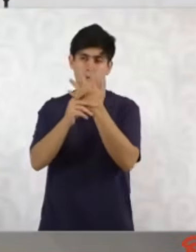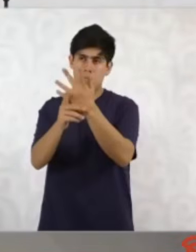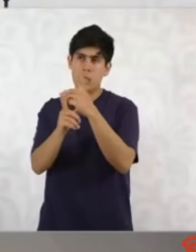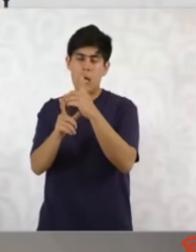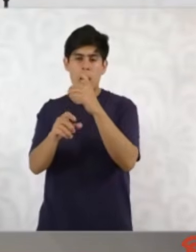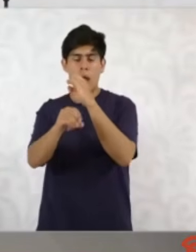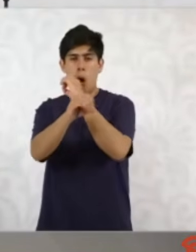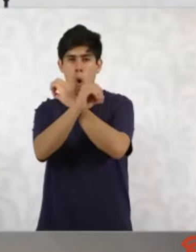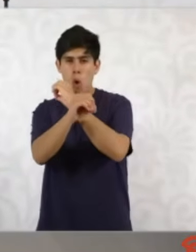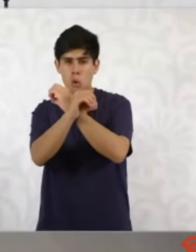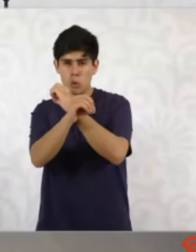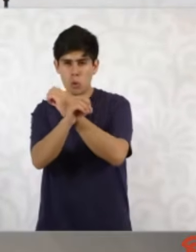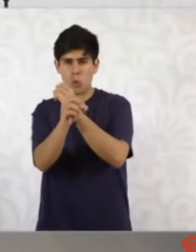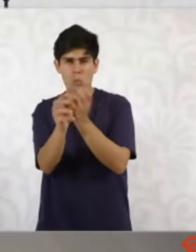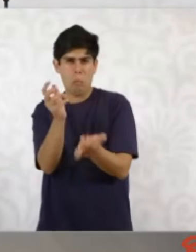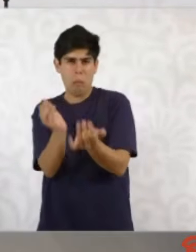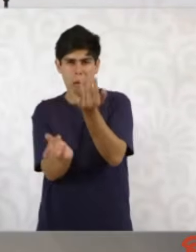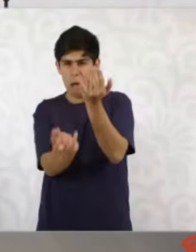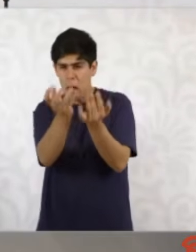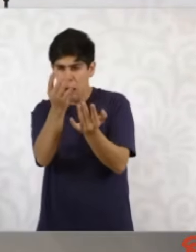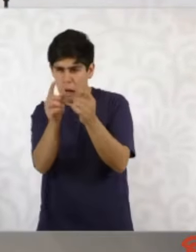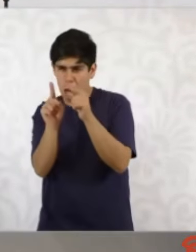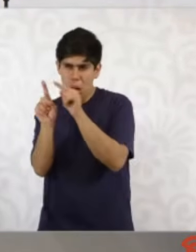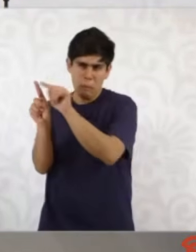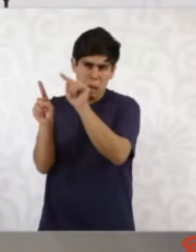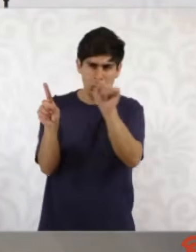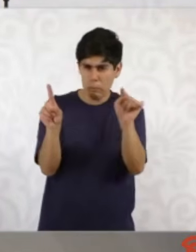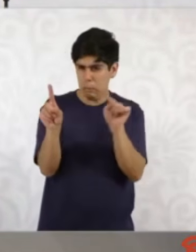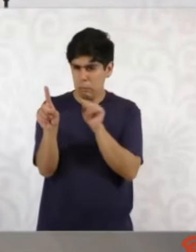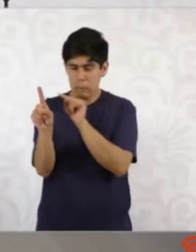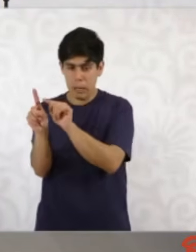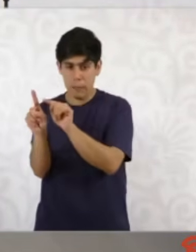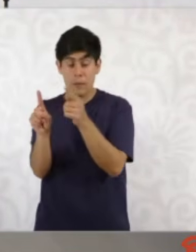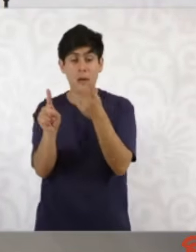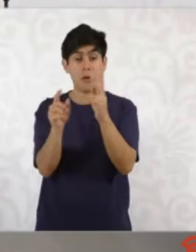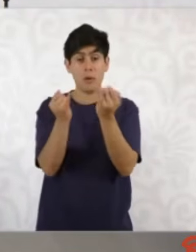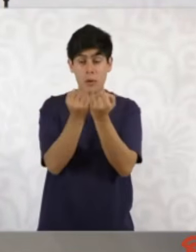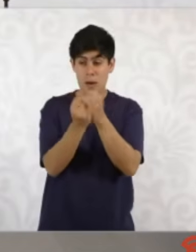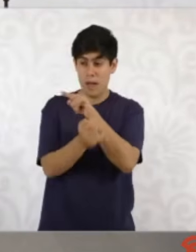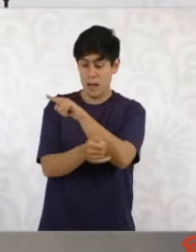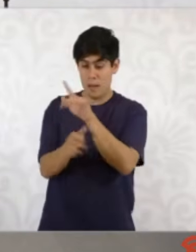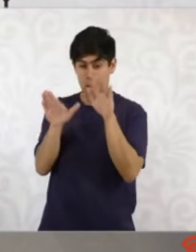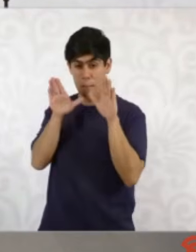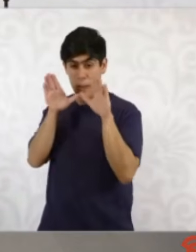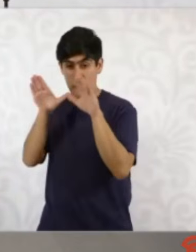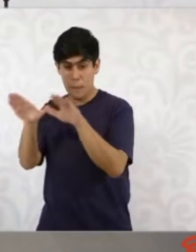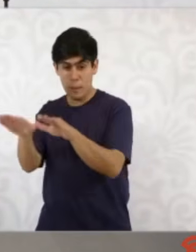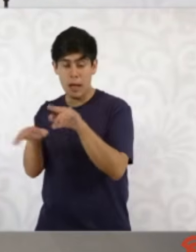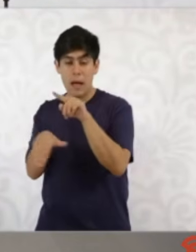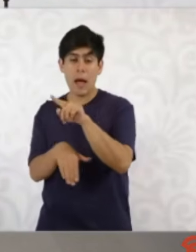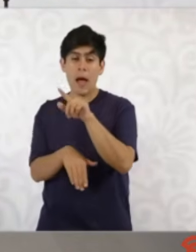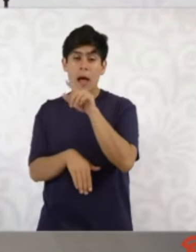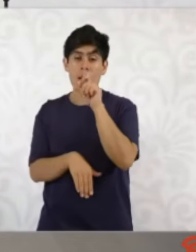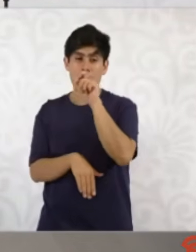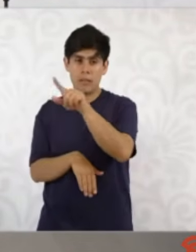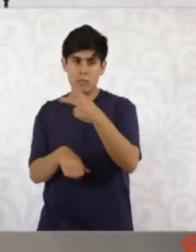sino también lo que supuestamente había sucedido en el aeropuerto de Jalisco. Vamos a ver.